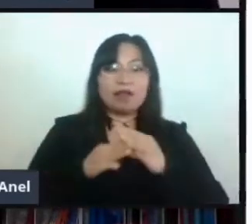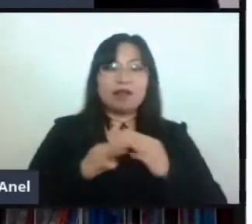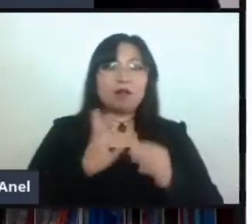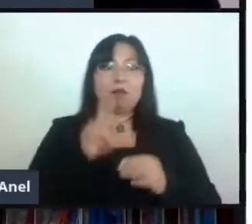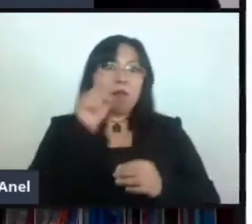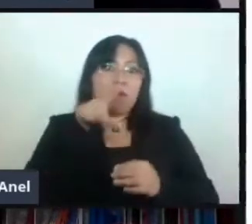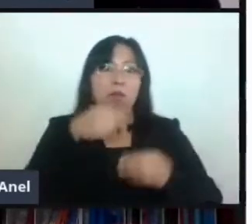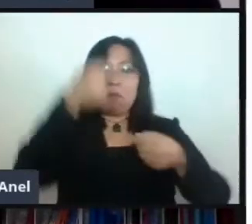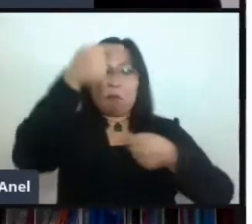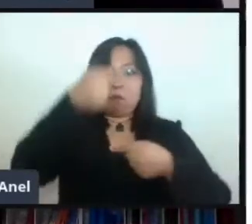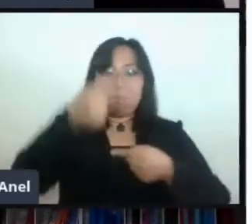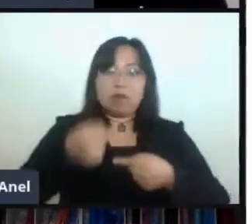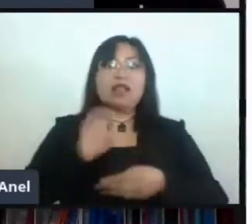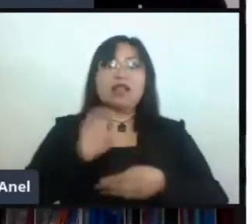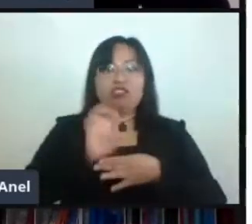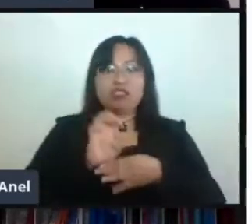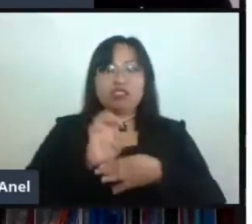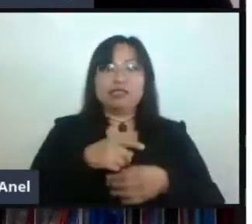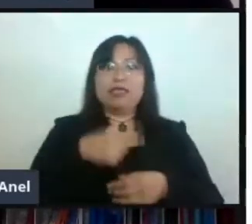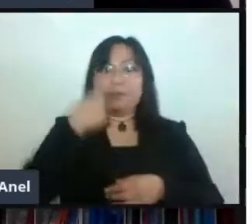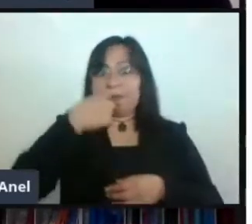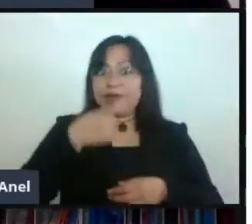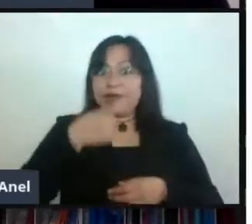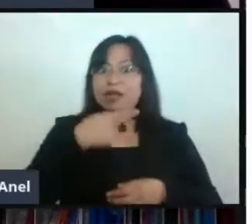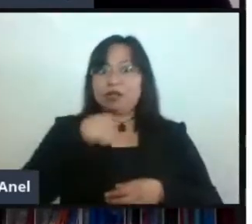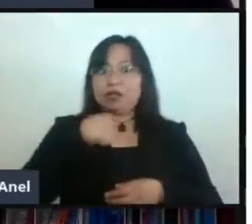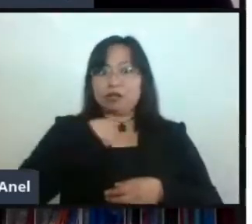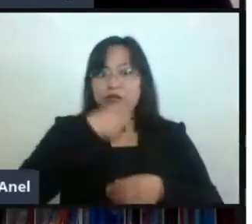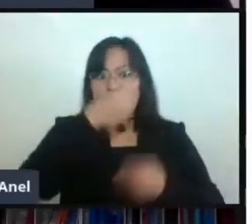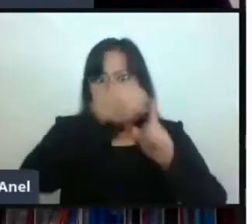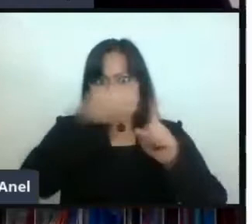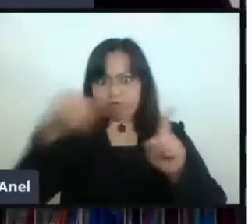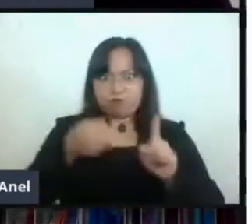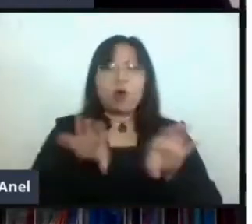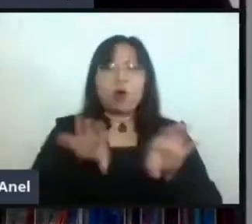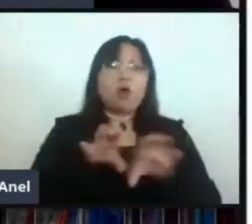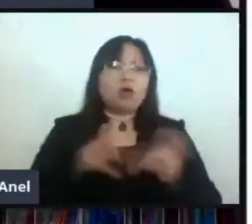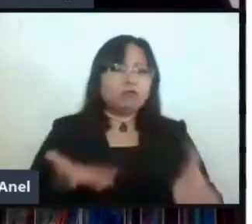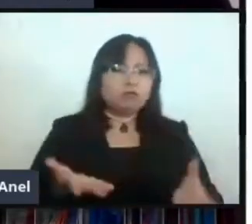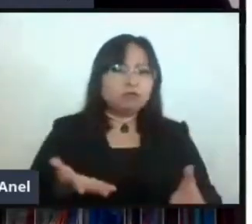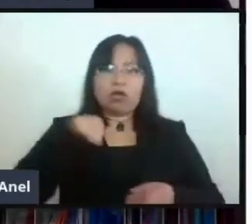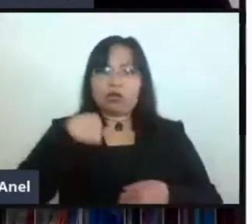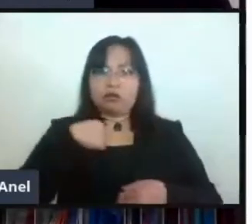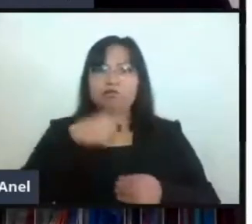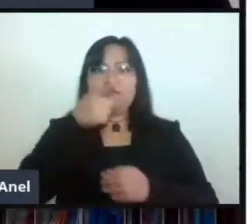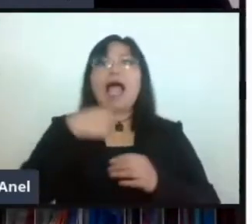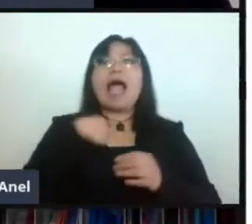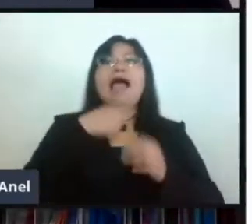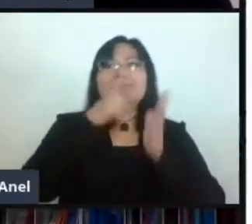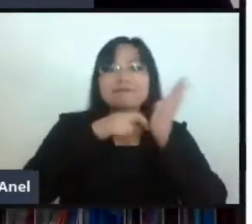para organizar es editar una actividad que yo